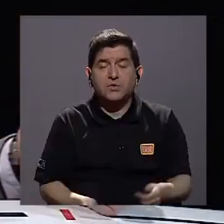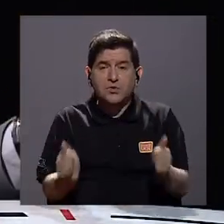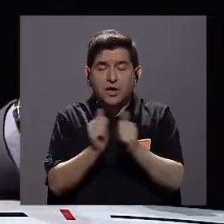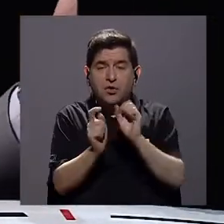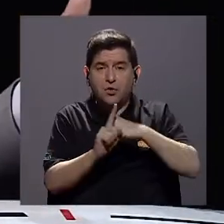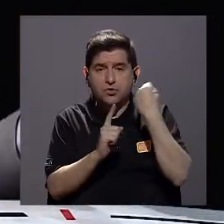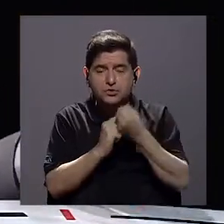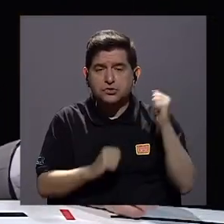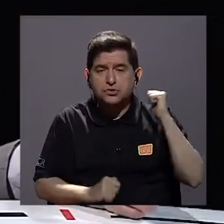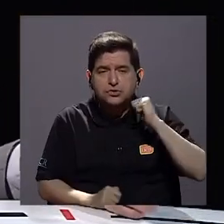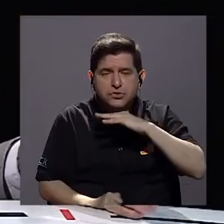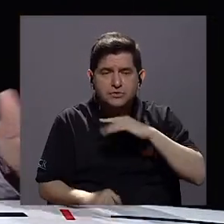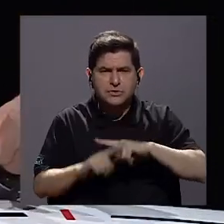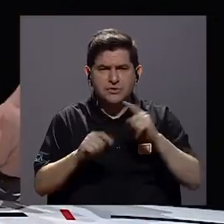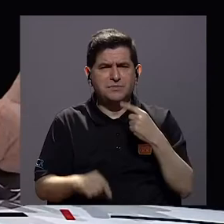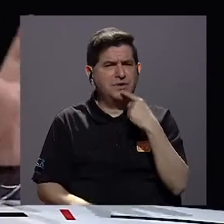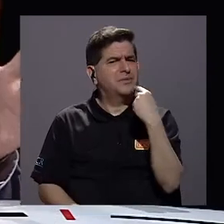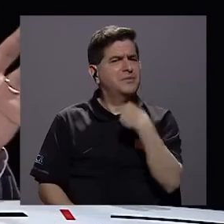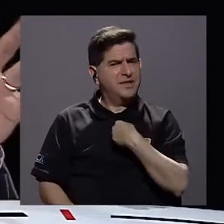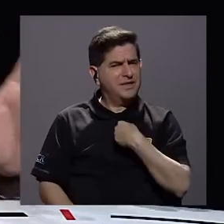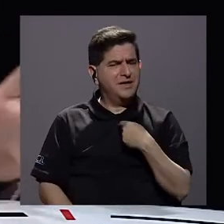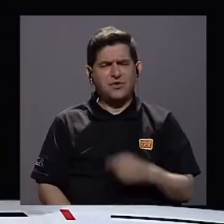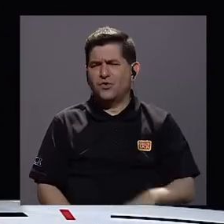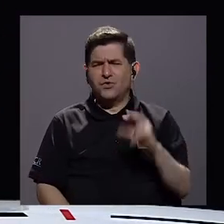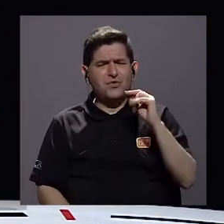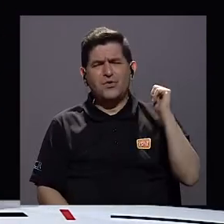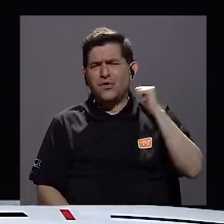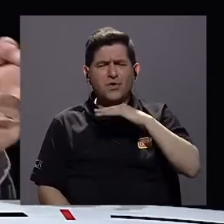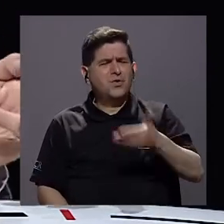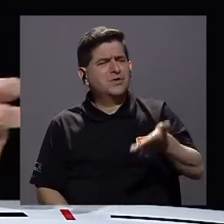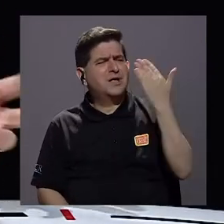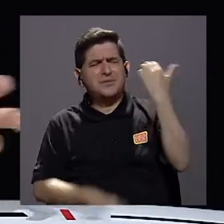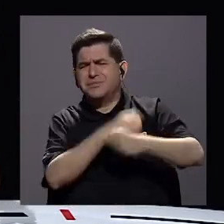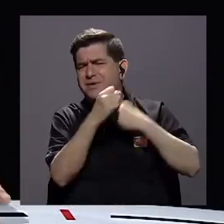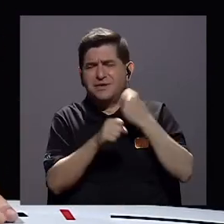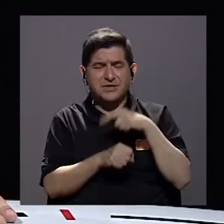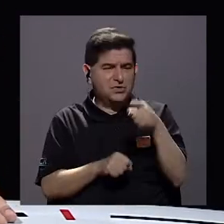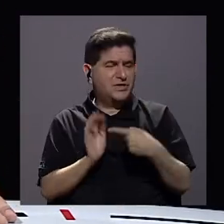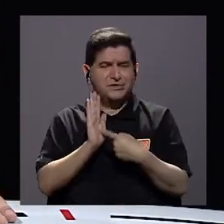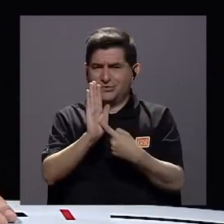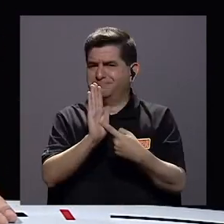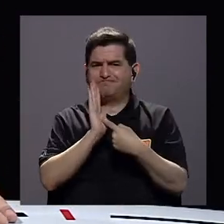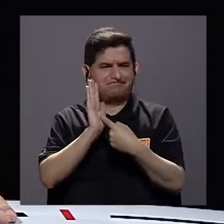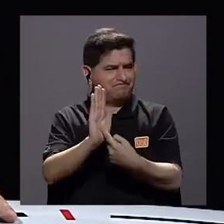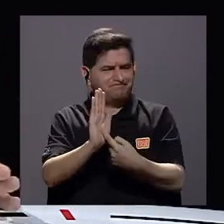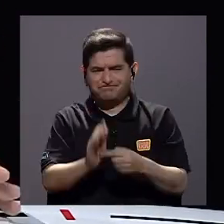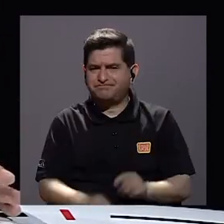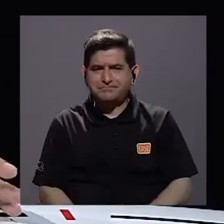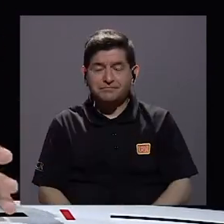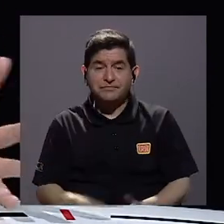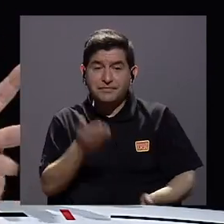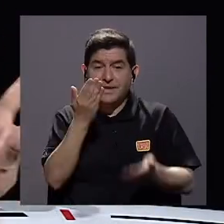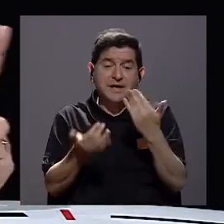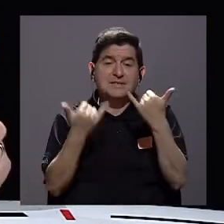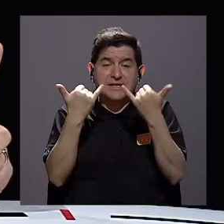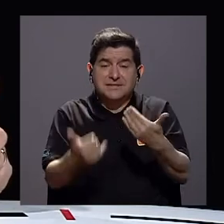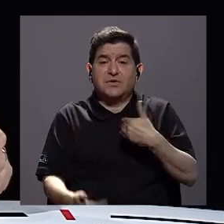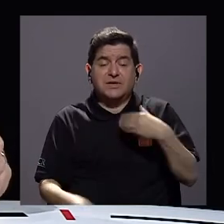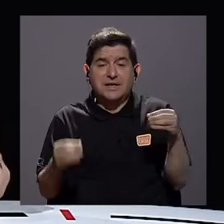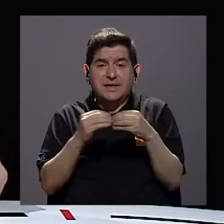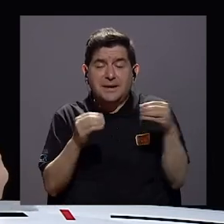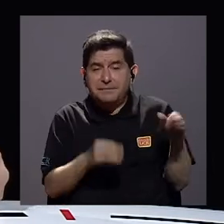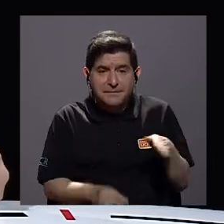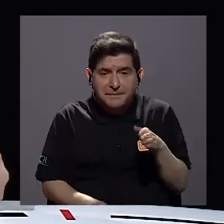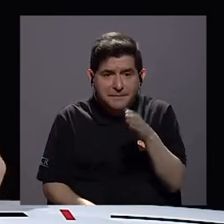esta contaminación hace muchos años se dio y esto no necesariamente es un fiel reflejo de que de repente tengamos más